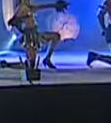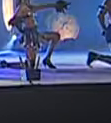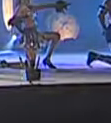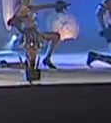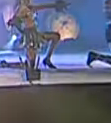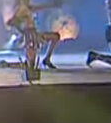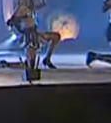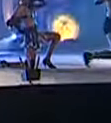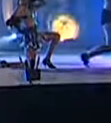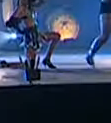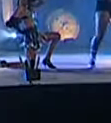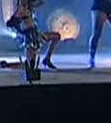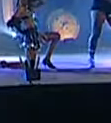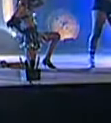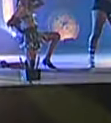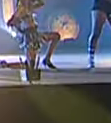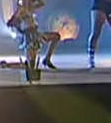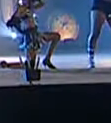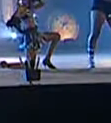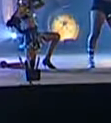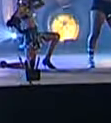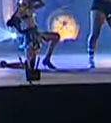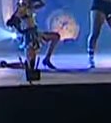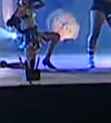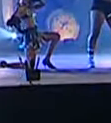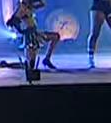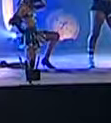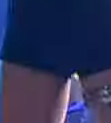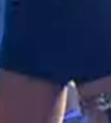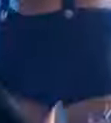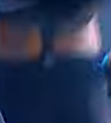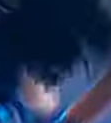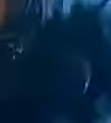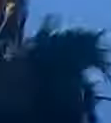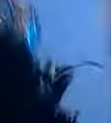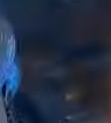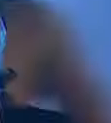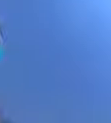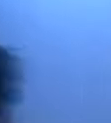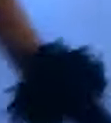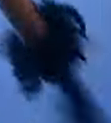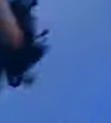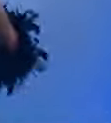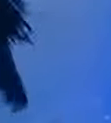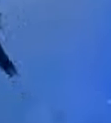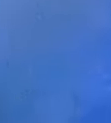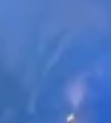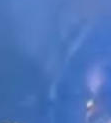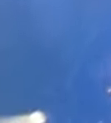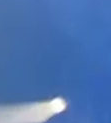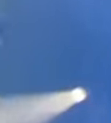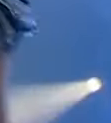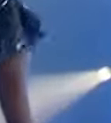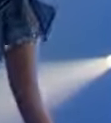I wanna boom bang bang with your body, yo. We gonna rock it up before we take it slow. Girl, let me rock you like a rodeo. It's gonna be